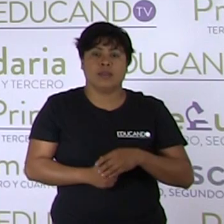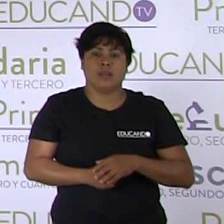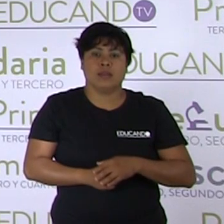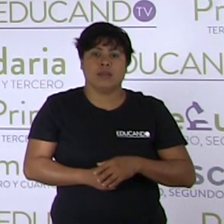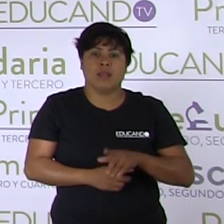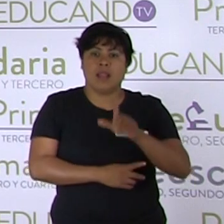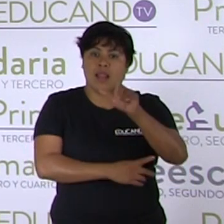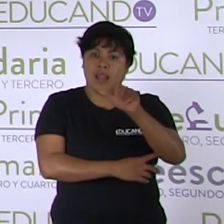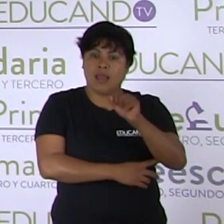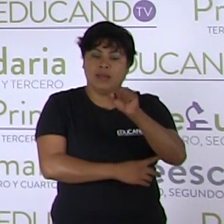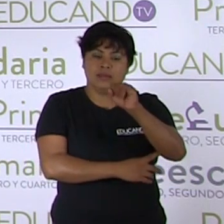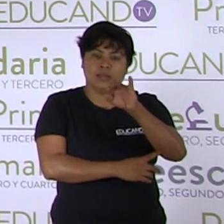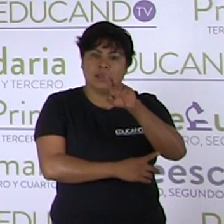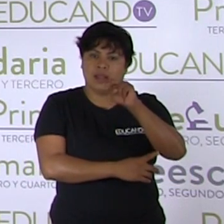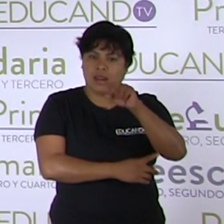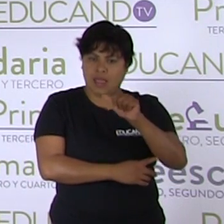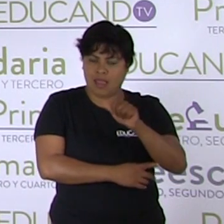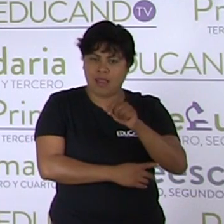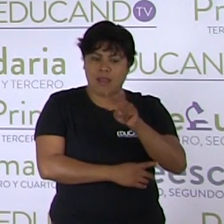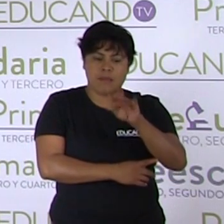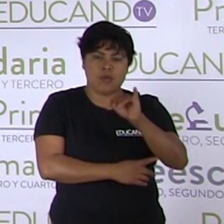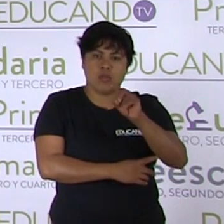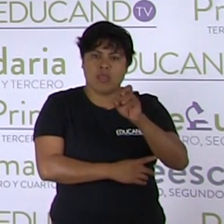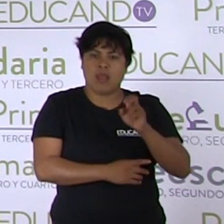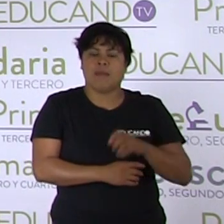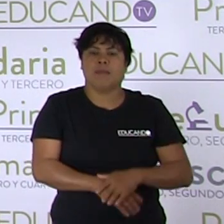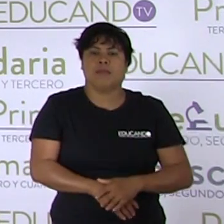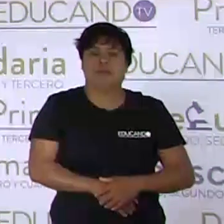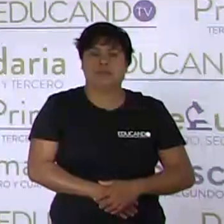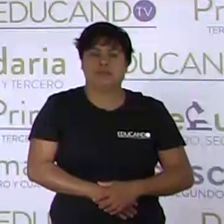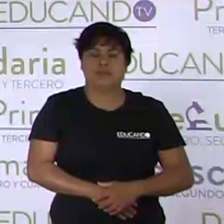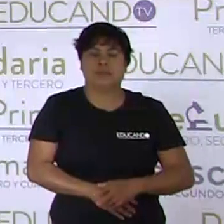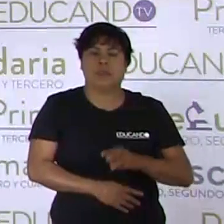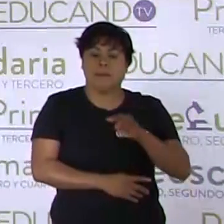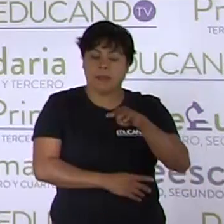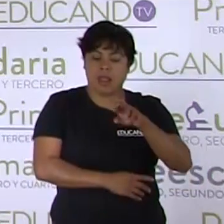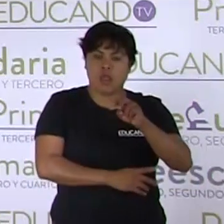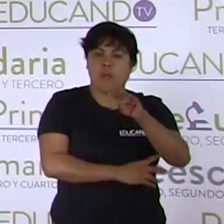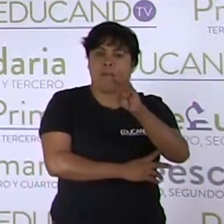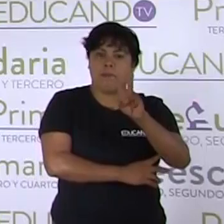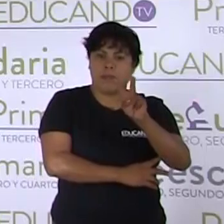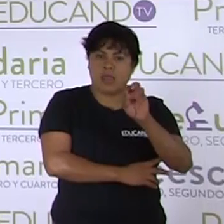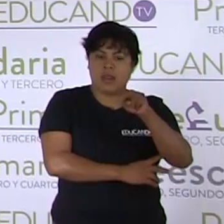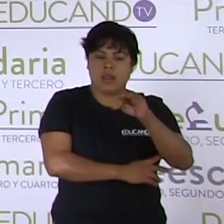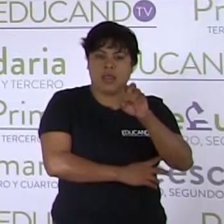La Sirena Viuda de Mario Benedetti,